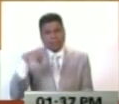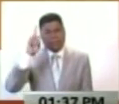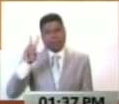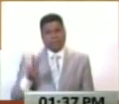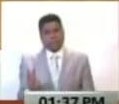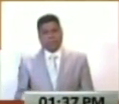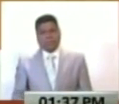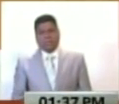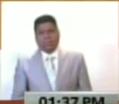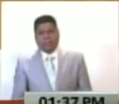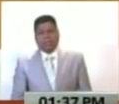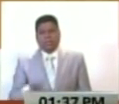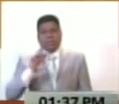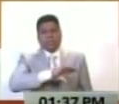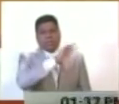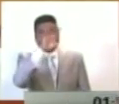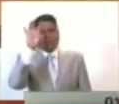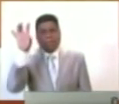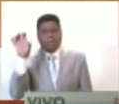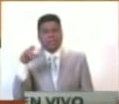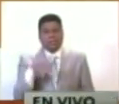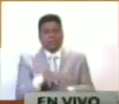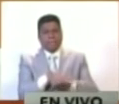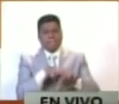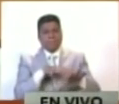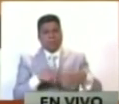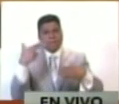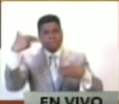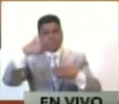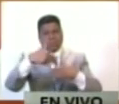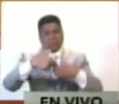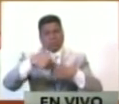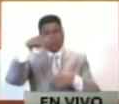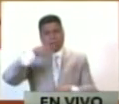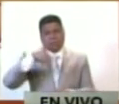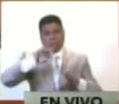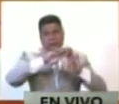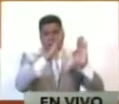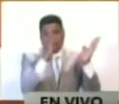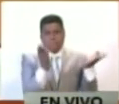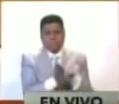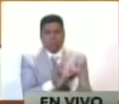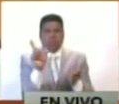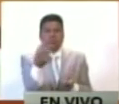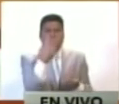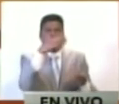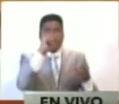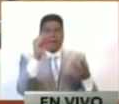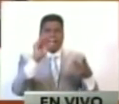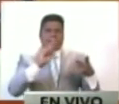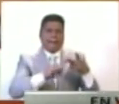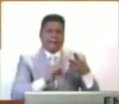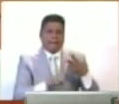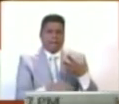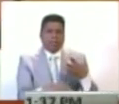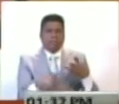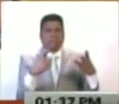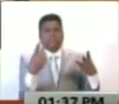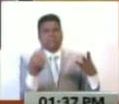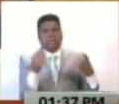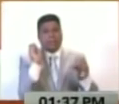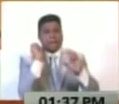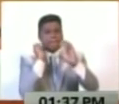país que tiene las mayores reservas de petróleo del planeta, una de las cuartas reservas de gas del planeta, que tiene los recursos